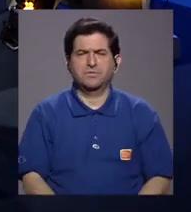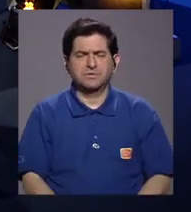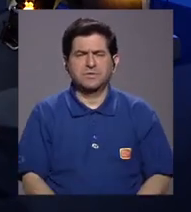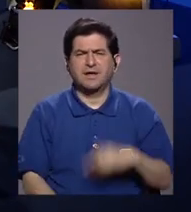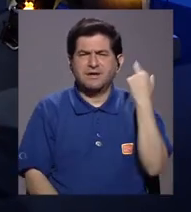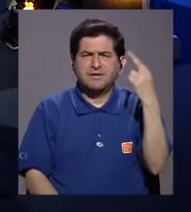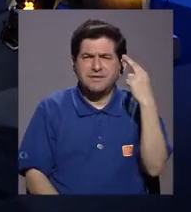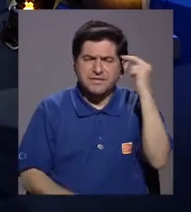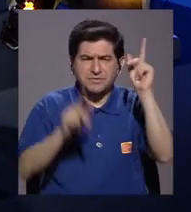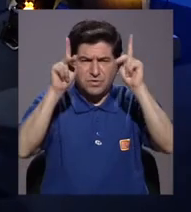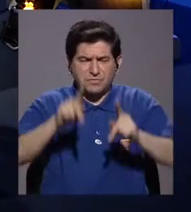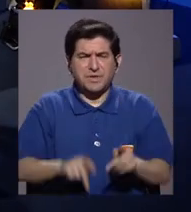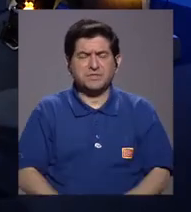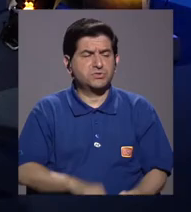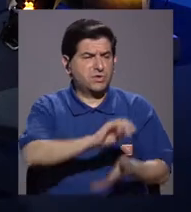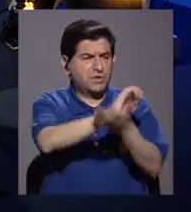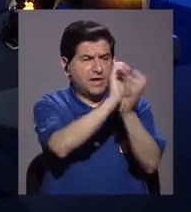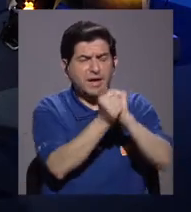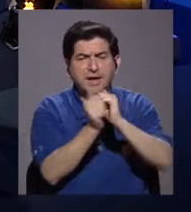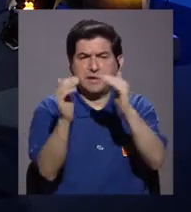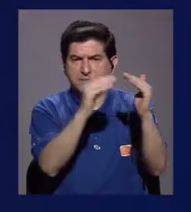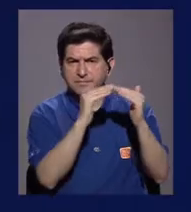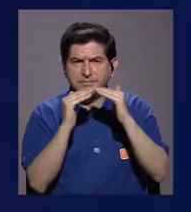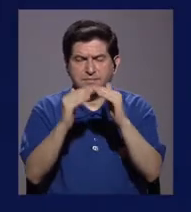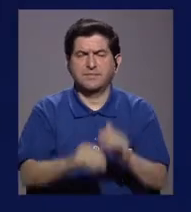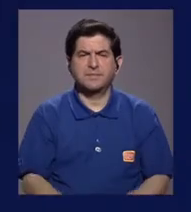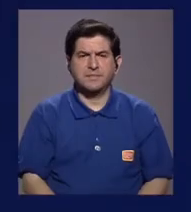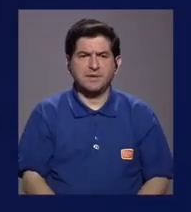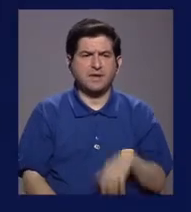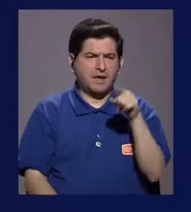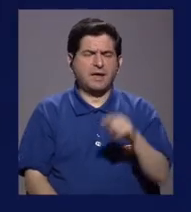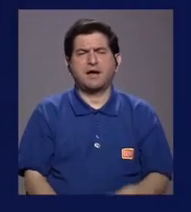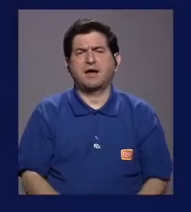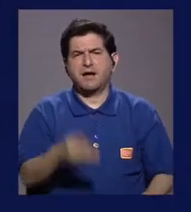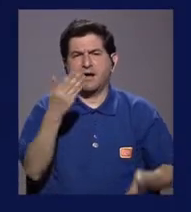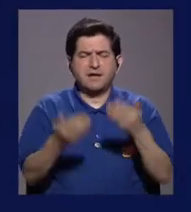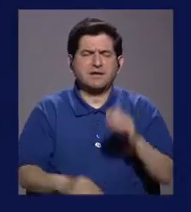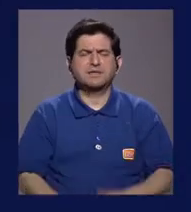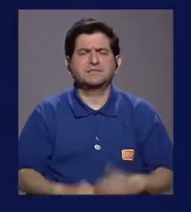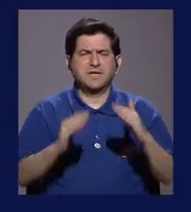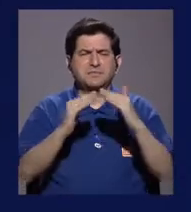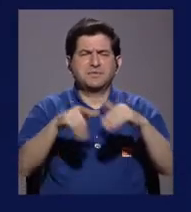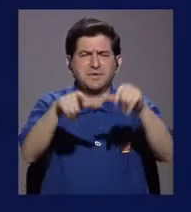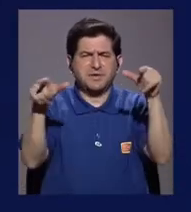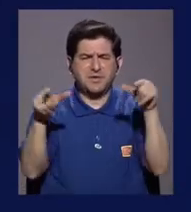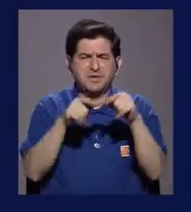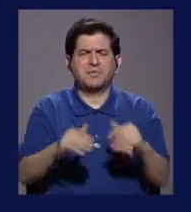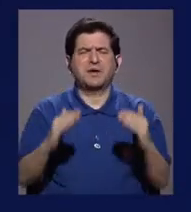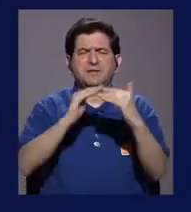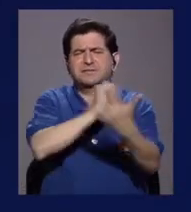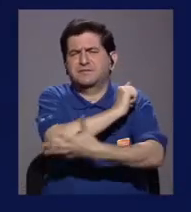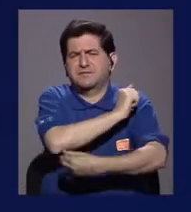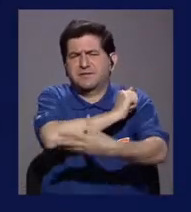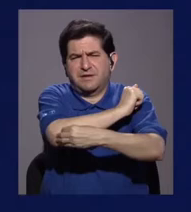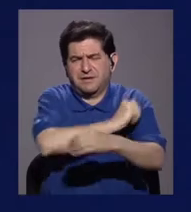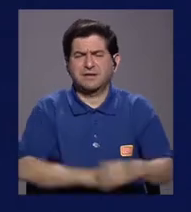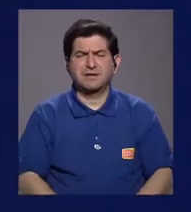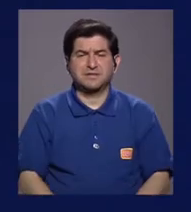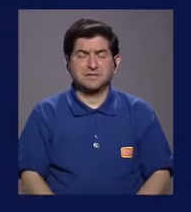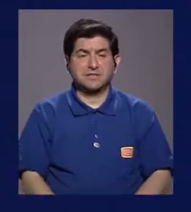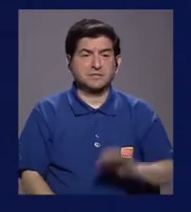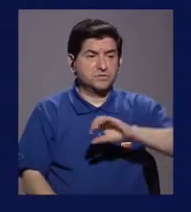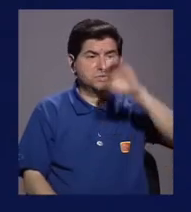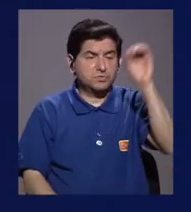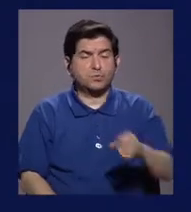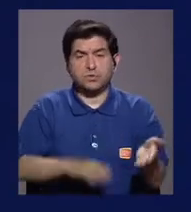habría es porque cuando la gente se mude en las ciudades vive en las favelas en los lugares más difíciles porque